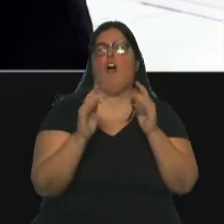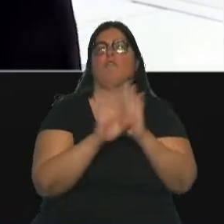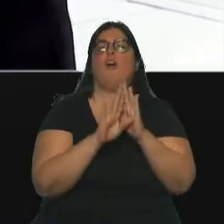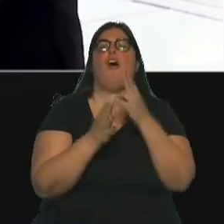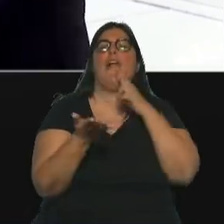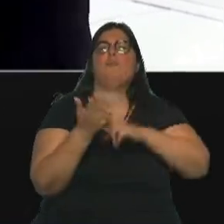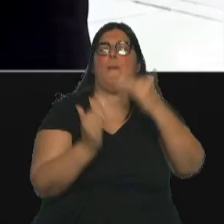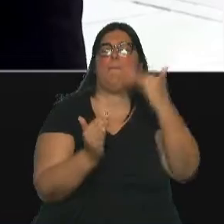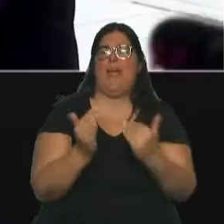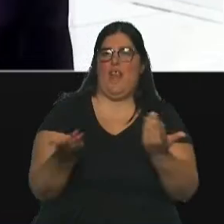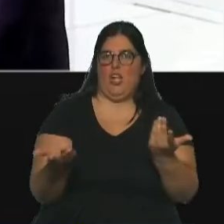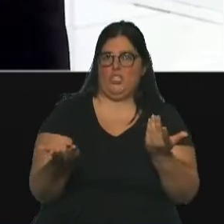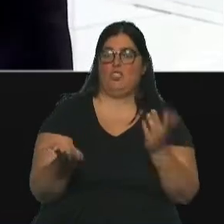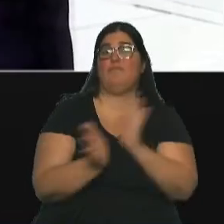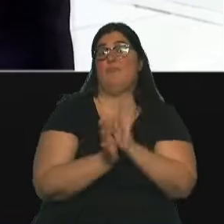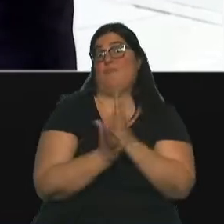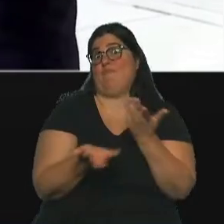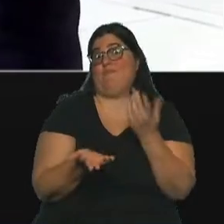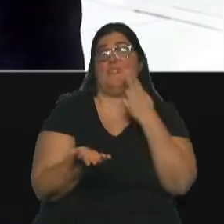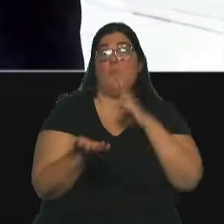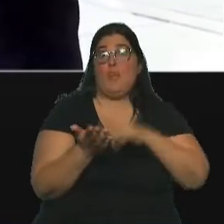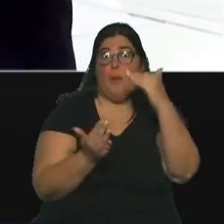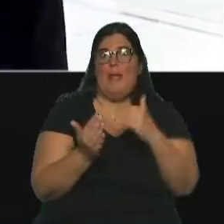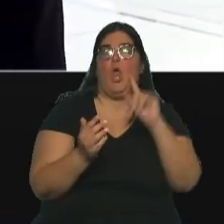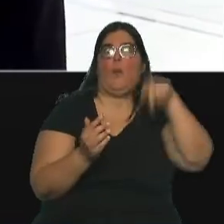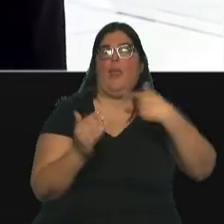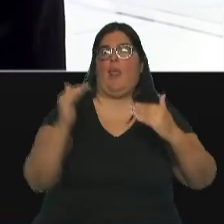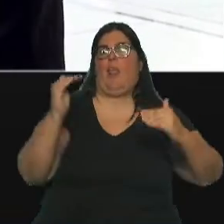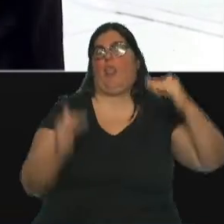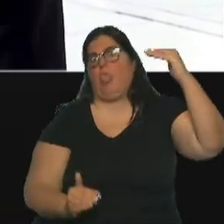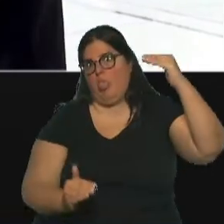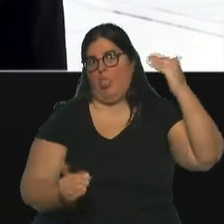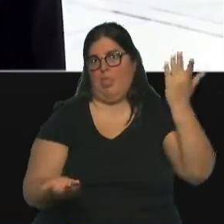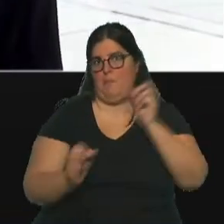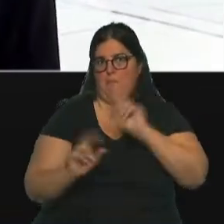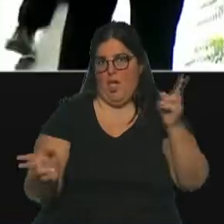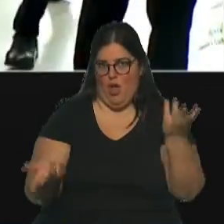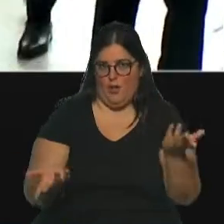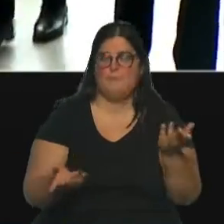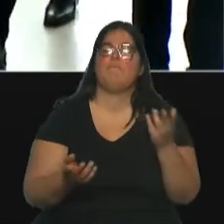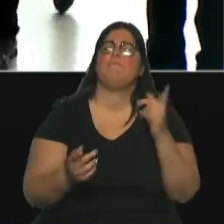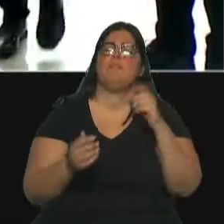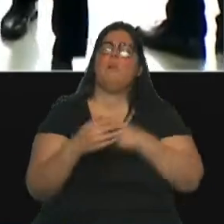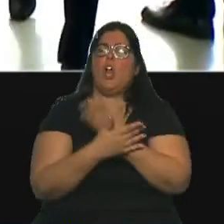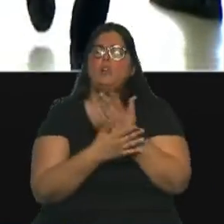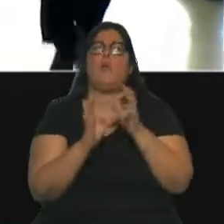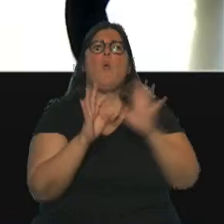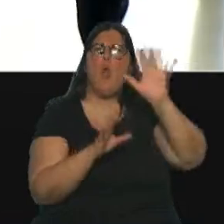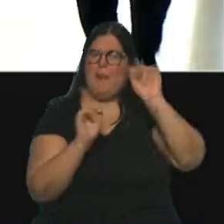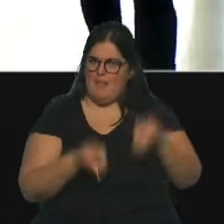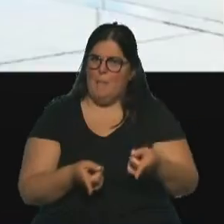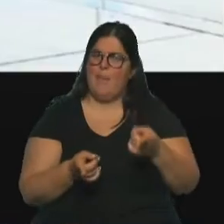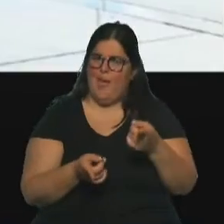de aranceles que intensificarían ese desequilibrio, tanto en el Mercosur como incluso también en sectores europeos que